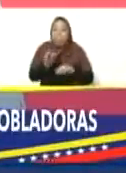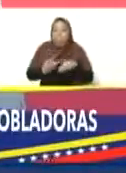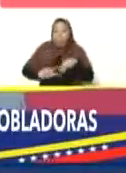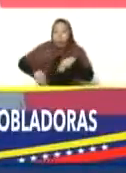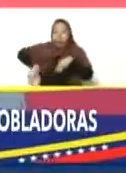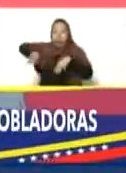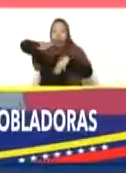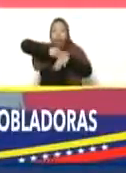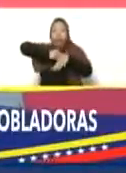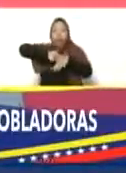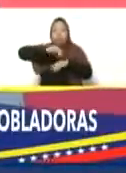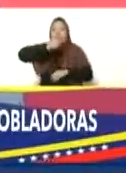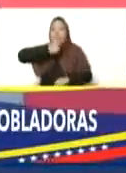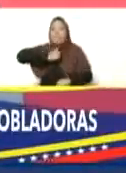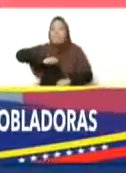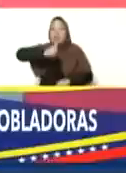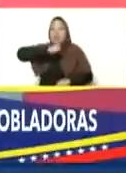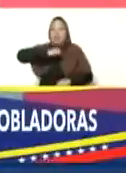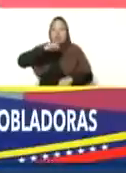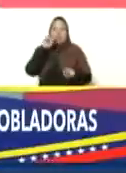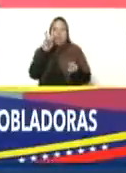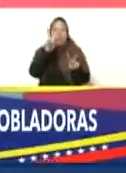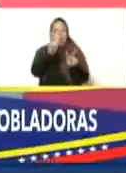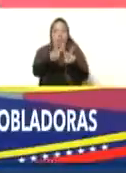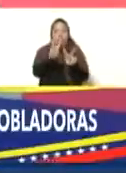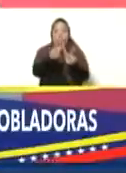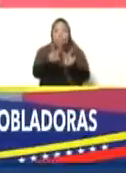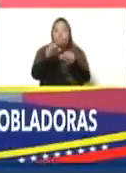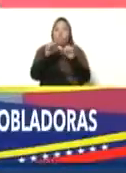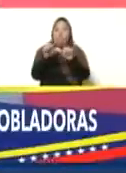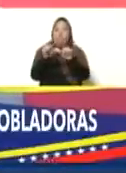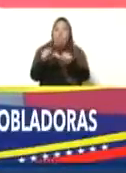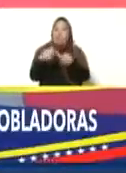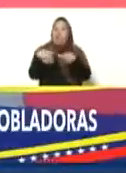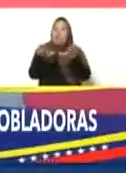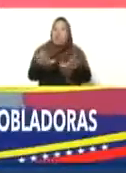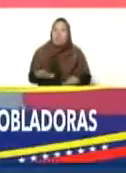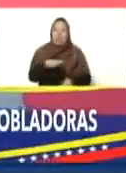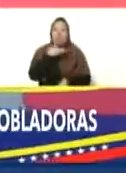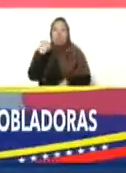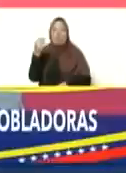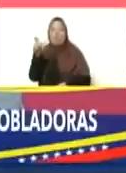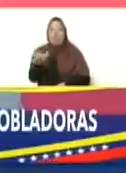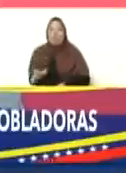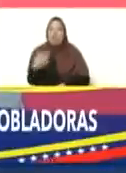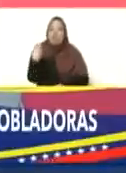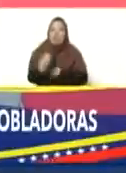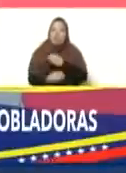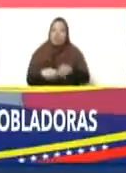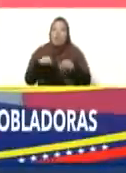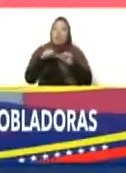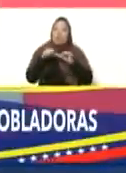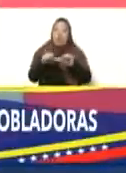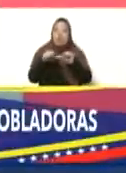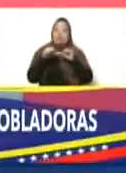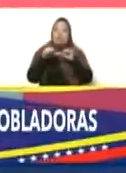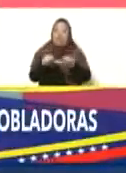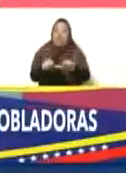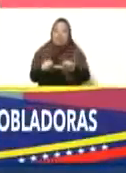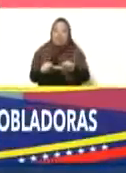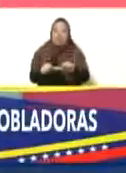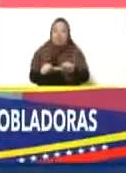mantuvimos la gran misión vivienda venezuela no dejamos que muriera y debemos seguir avanzando